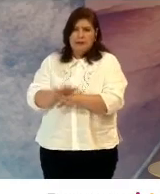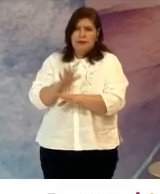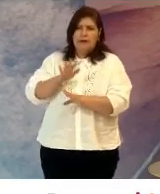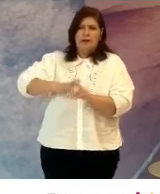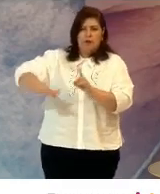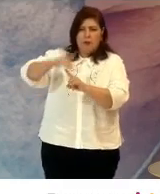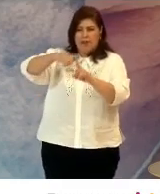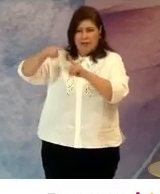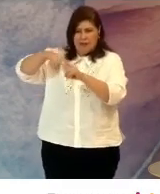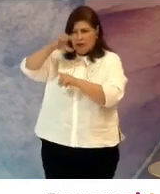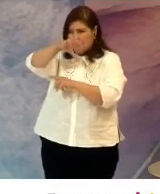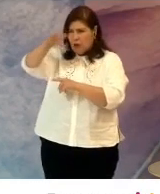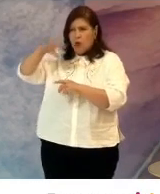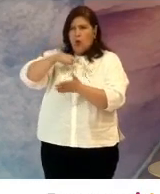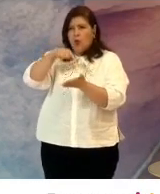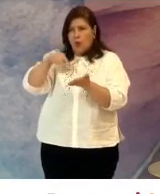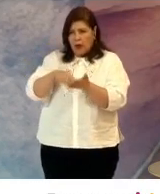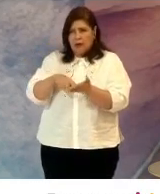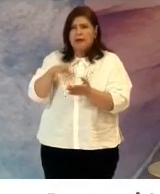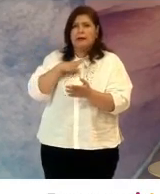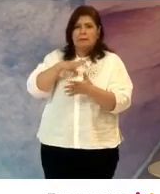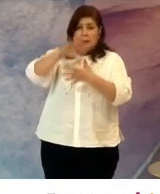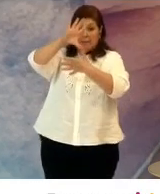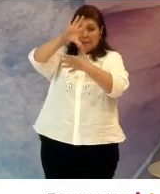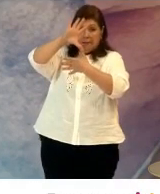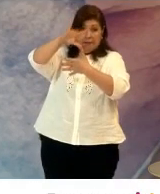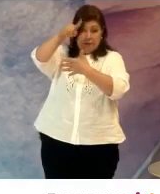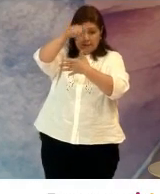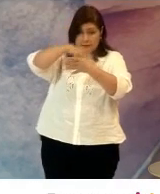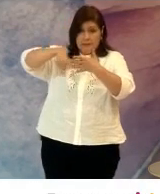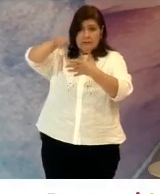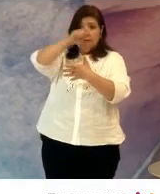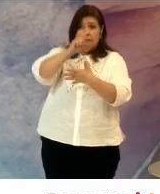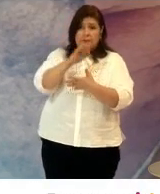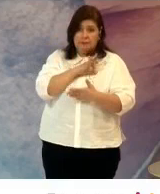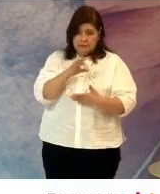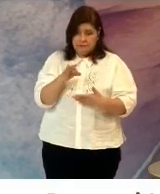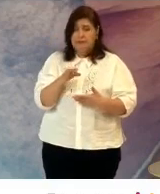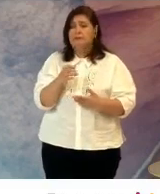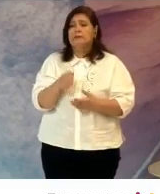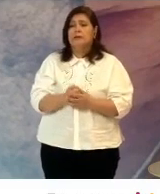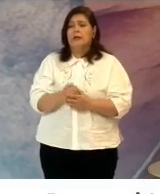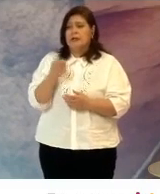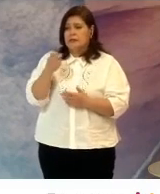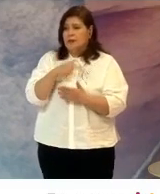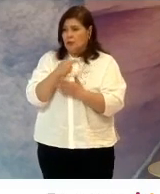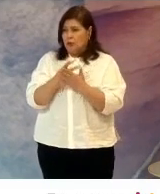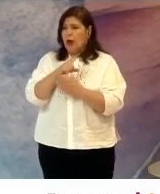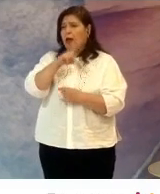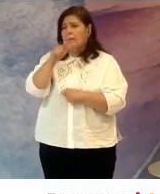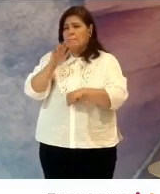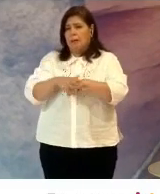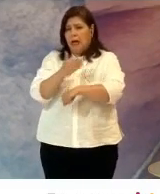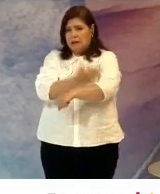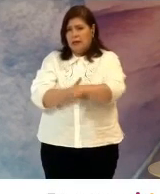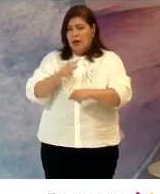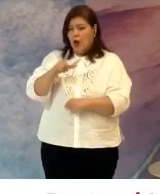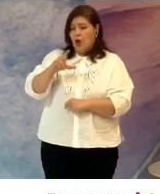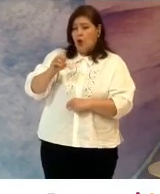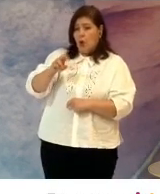nivel del continente, este programa. Y Lorena quizá más tarde pueda